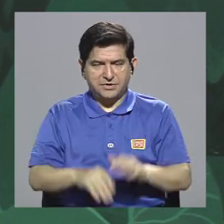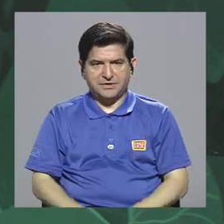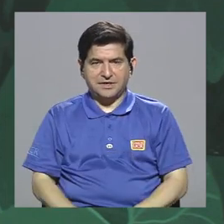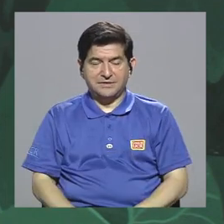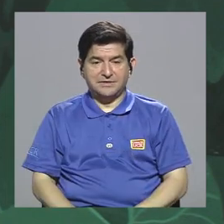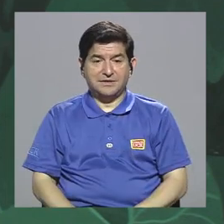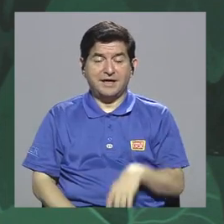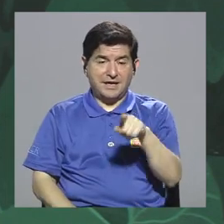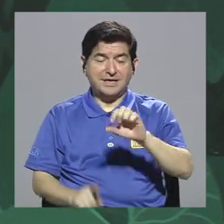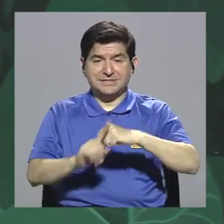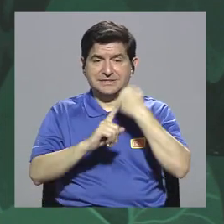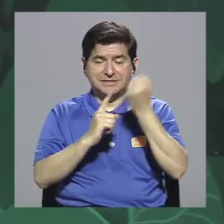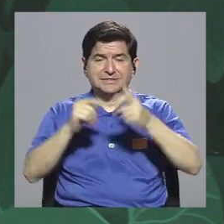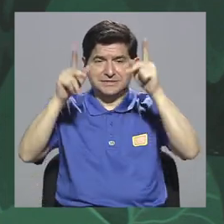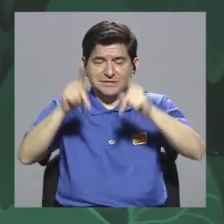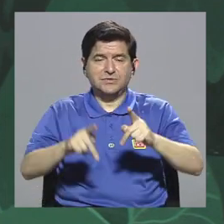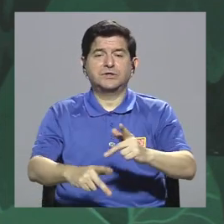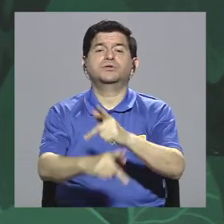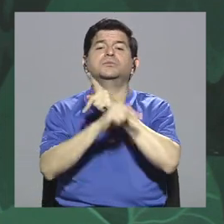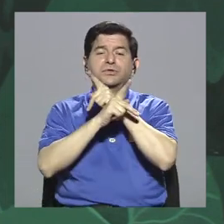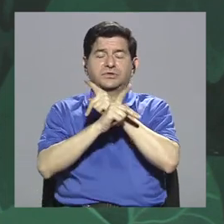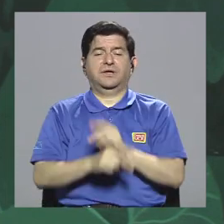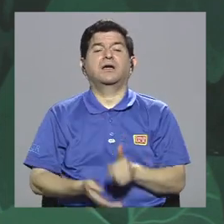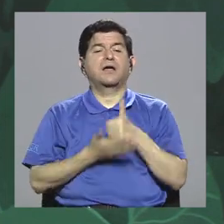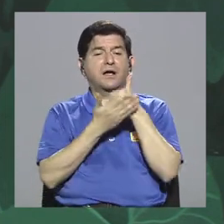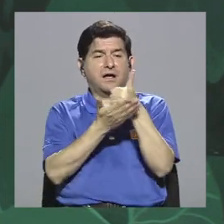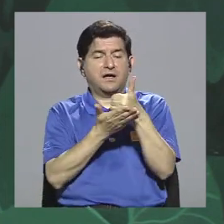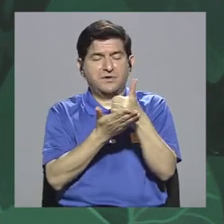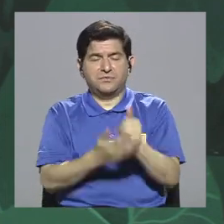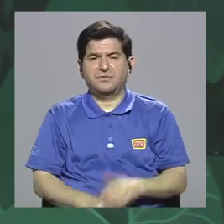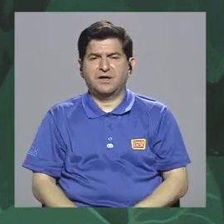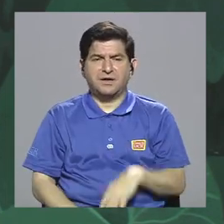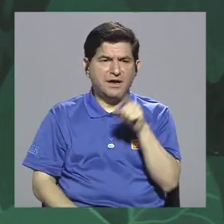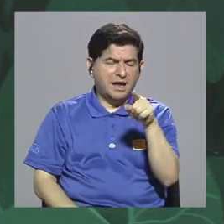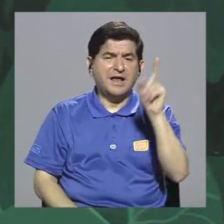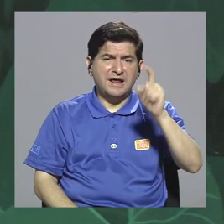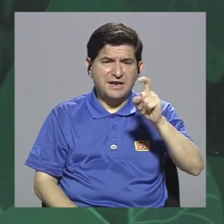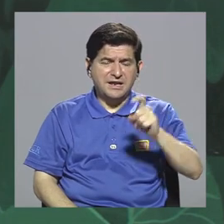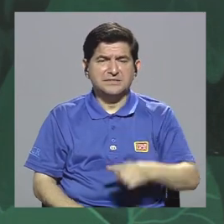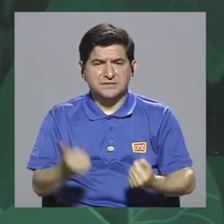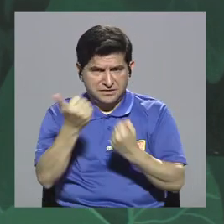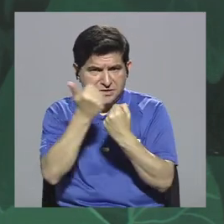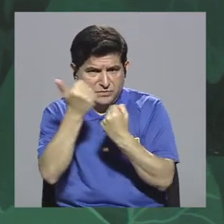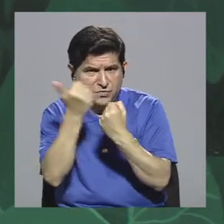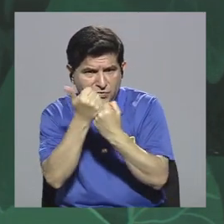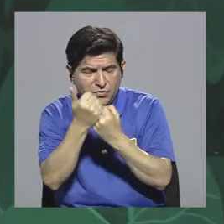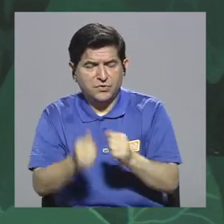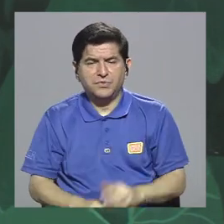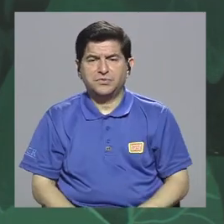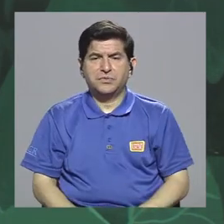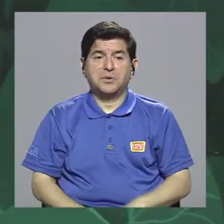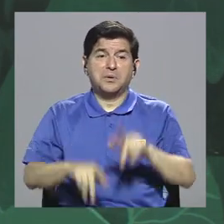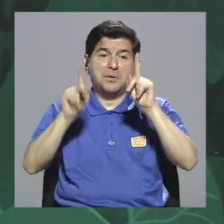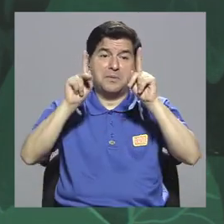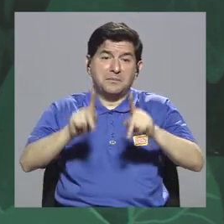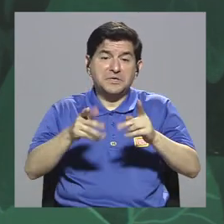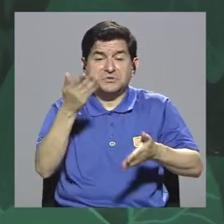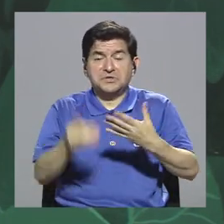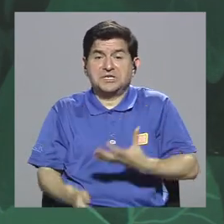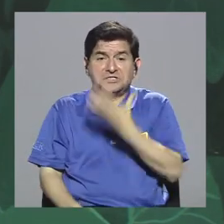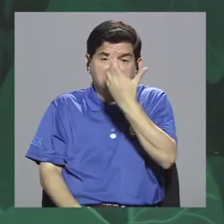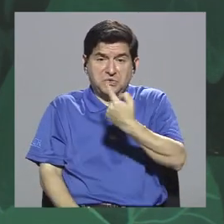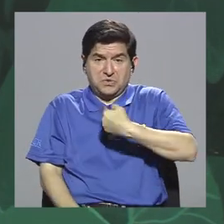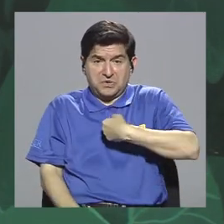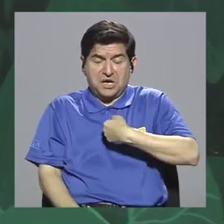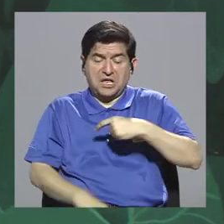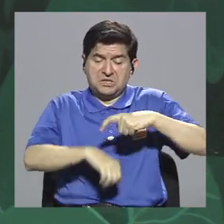integridad física de esa persona y ayudarle a buscar la ayuda que necesita. De repente, esa persona podrá enojarse con nosotros un tiempo,